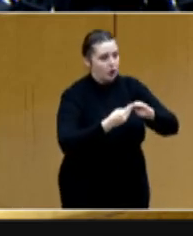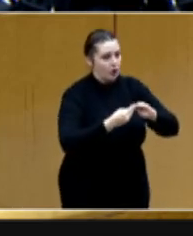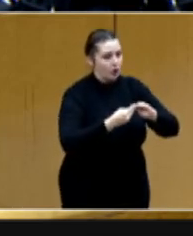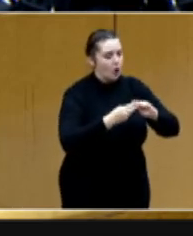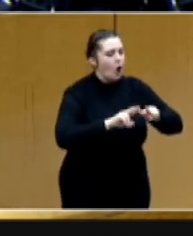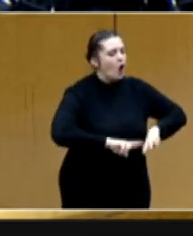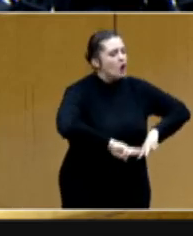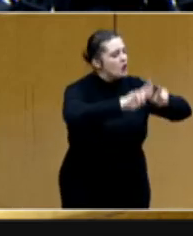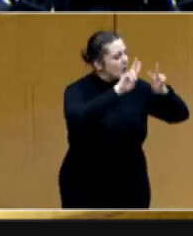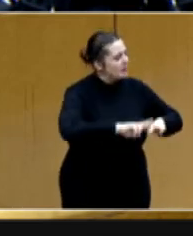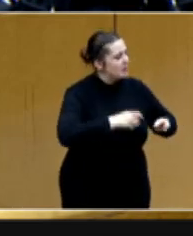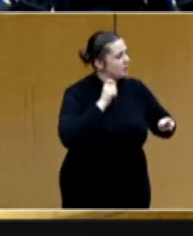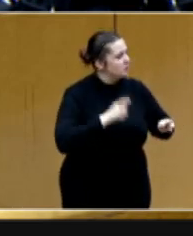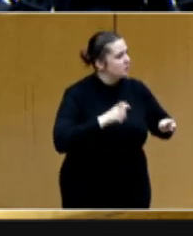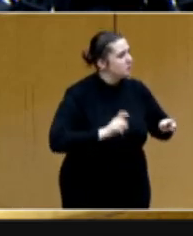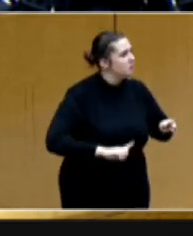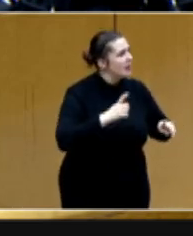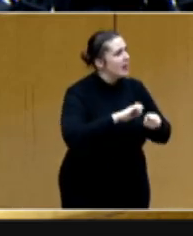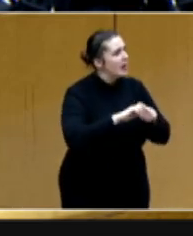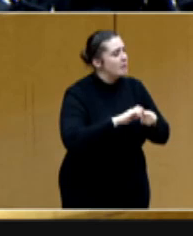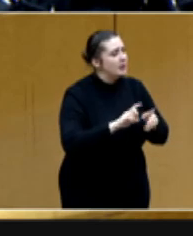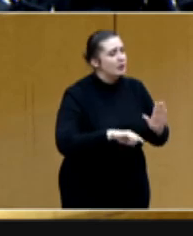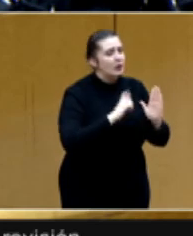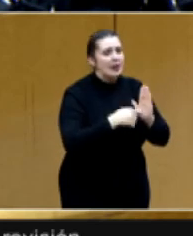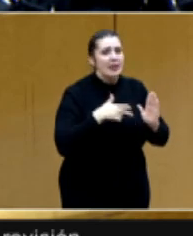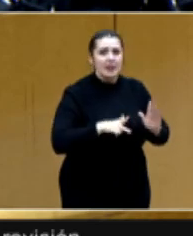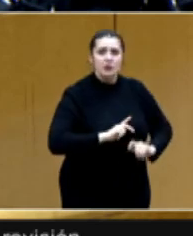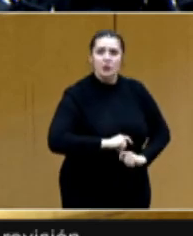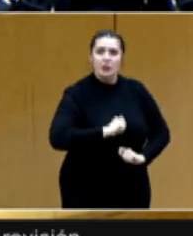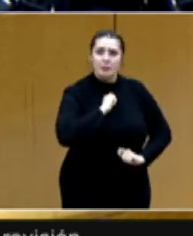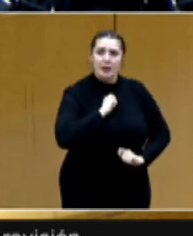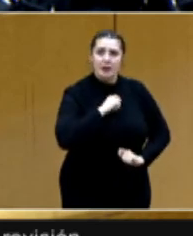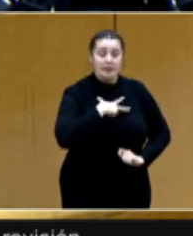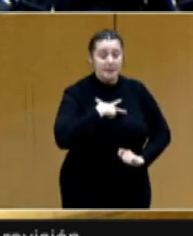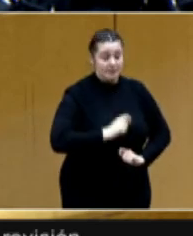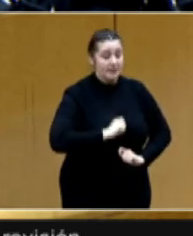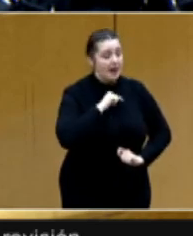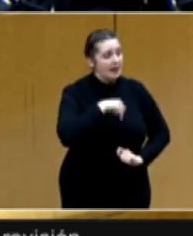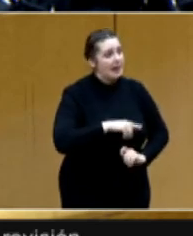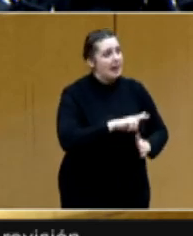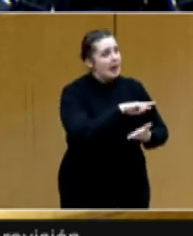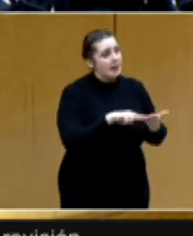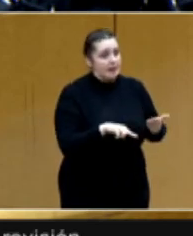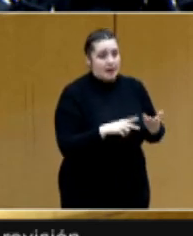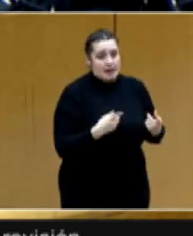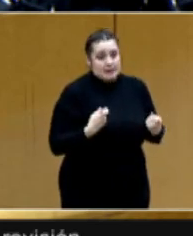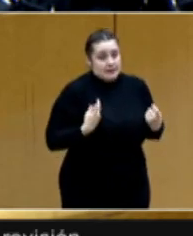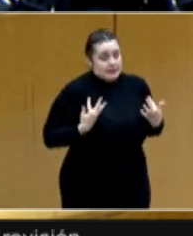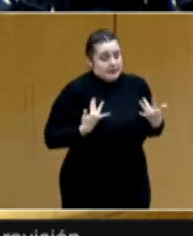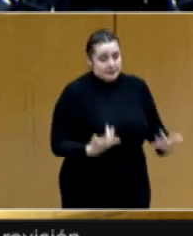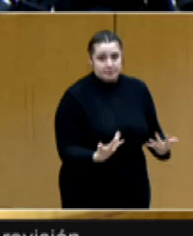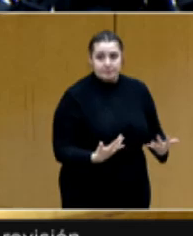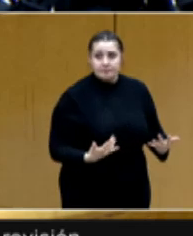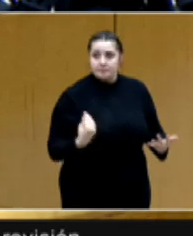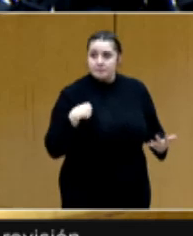más en profundidad de algunos aspectos de la ley de derecho civil de Galicia Pues es obvio es una necesidad imperiosa desde hace tiempo estamos